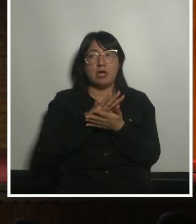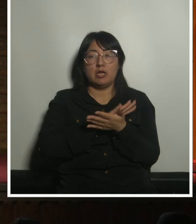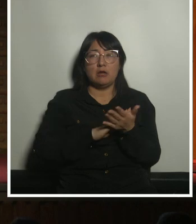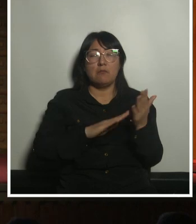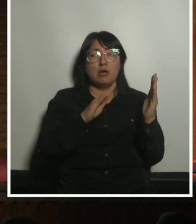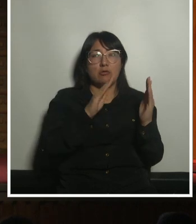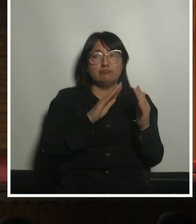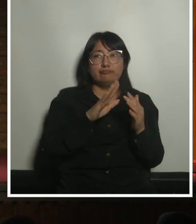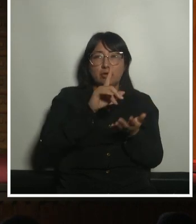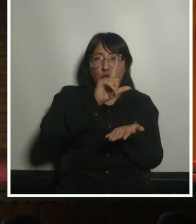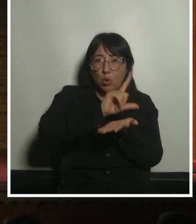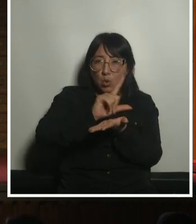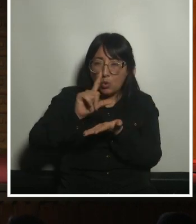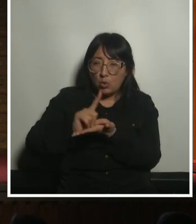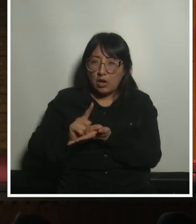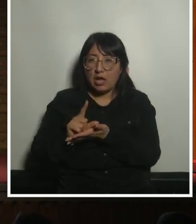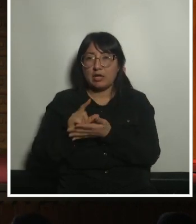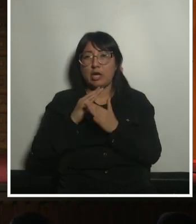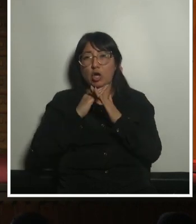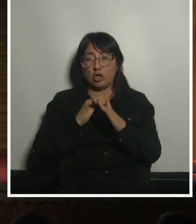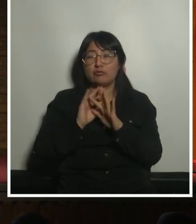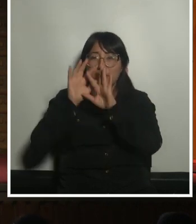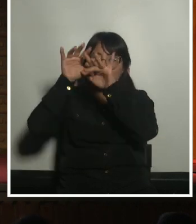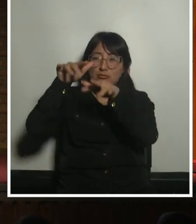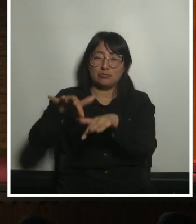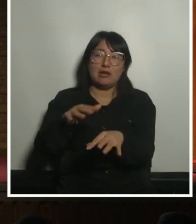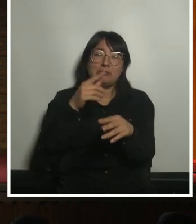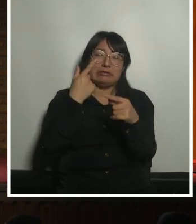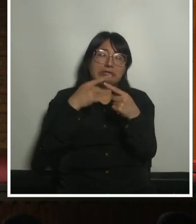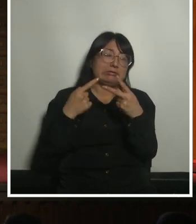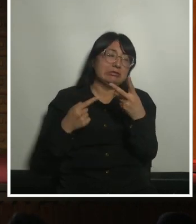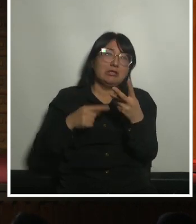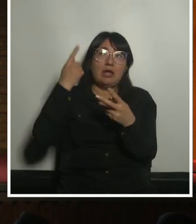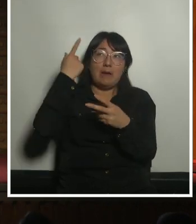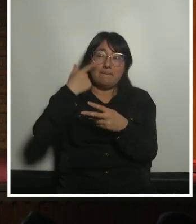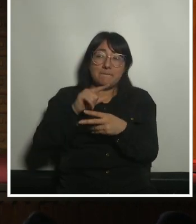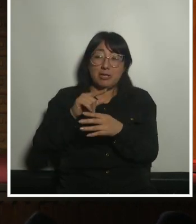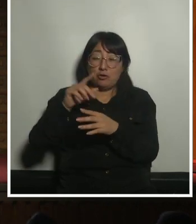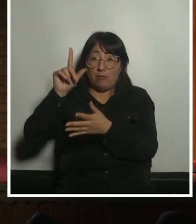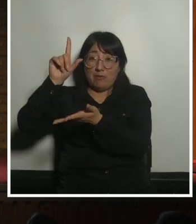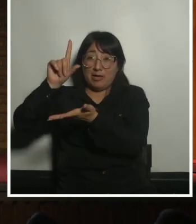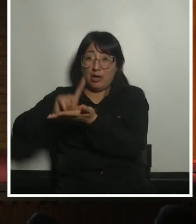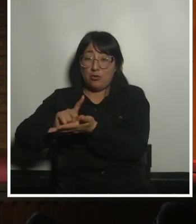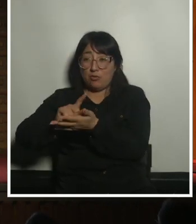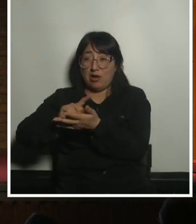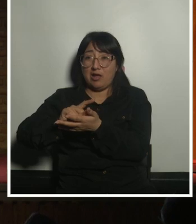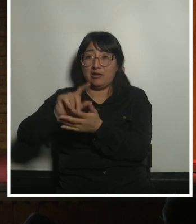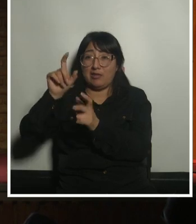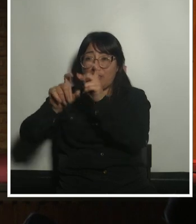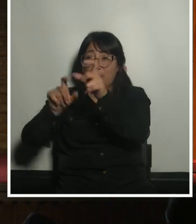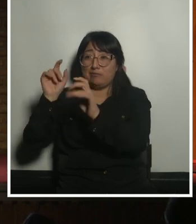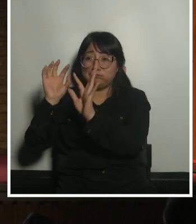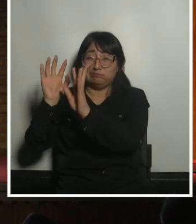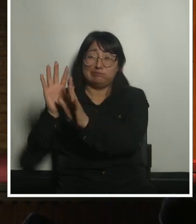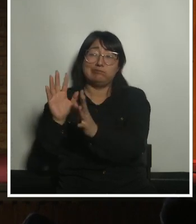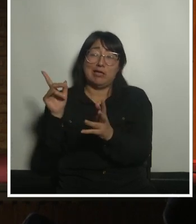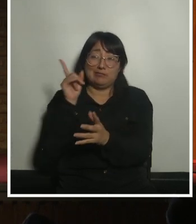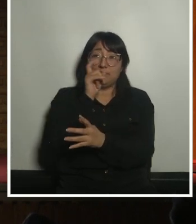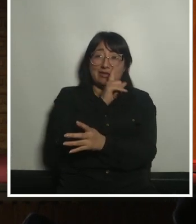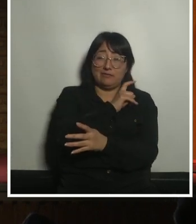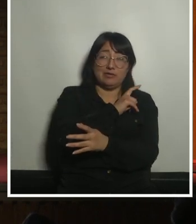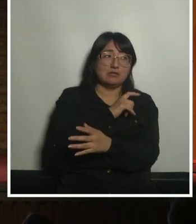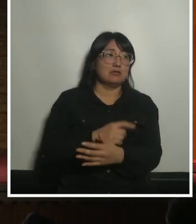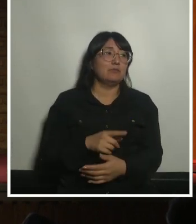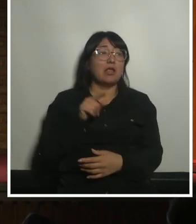tsunami resistentes, anti-tsunami, etc., pero para áreas rurales, periurbanas y urbanas. Es un poco lo